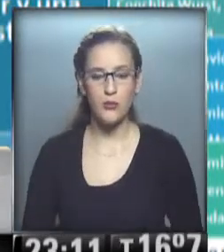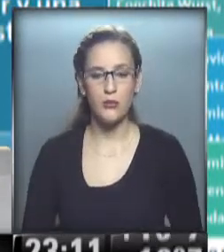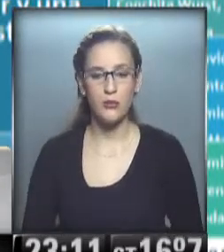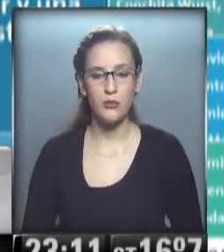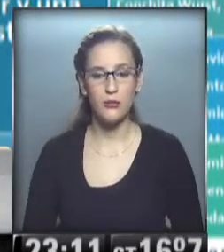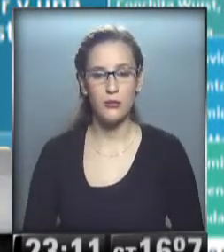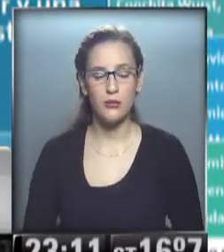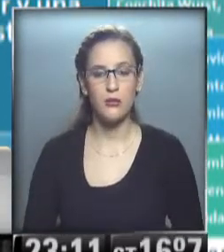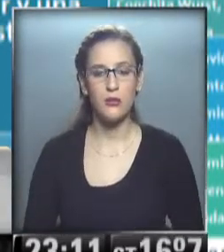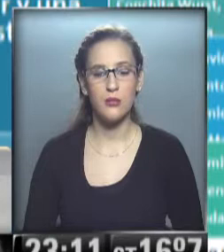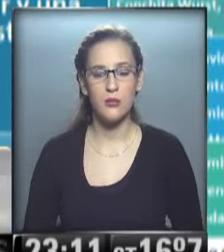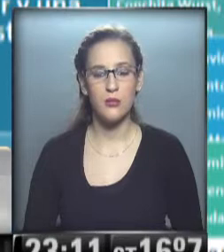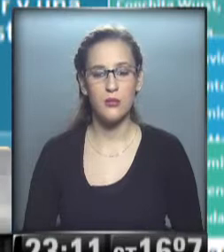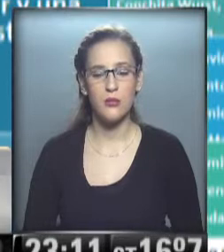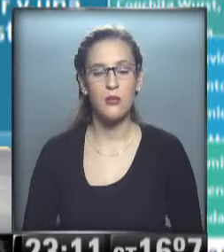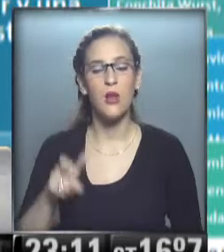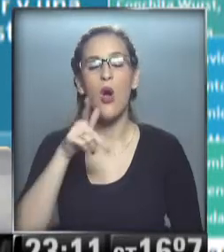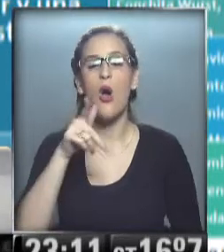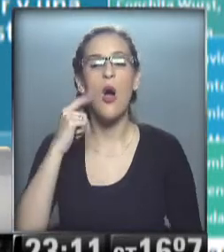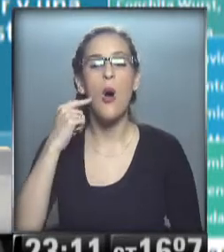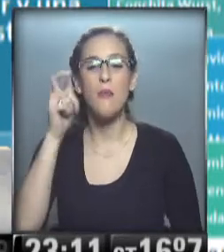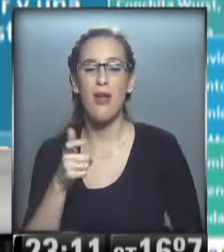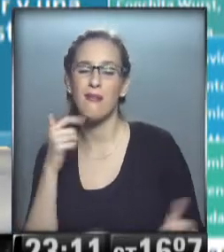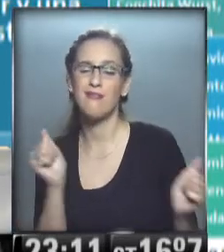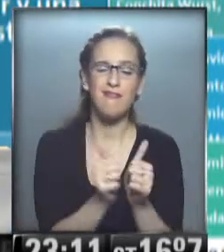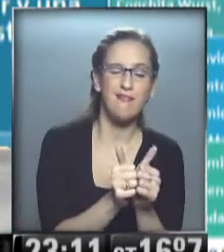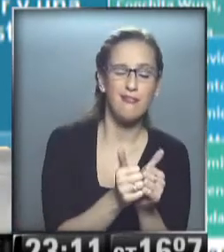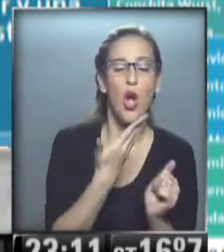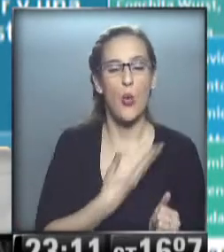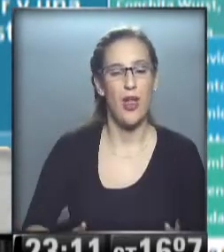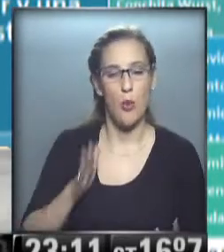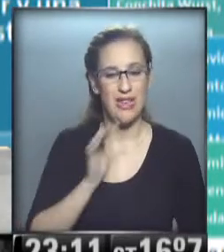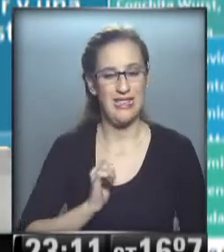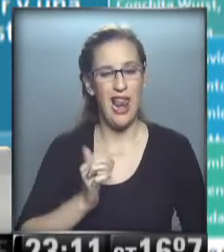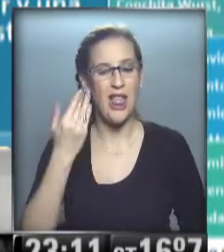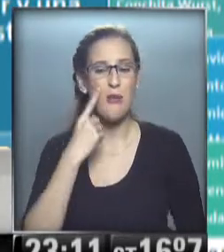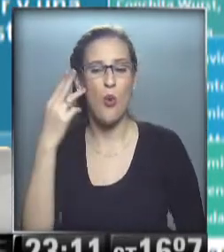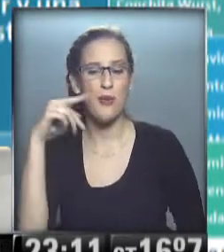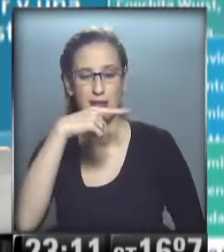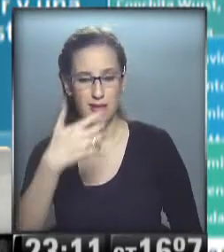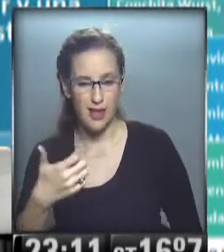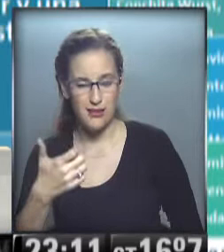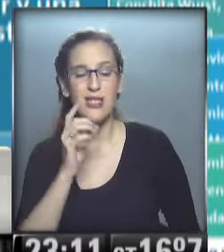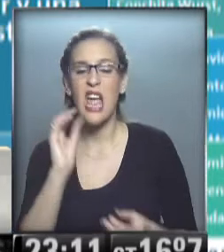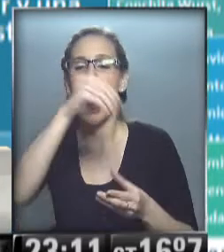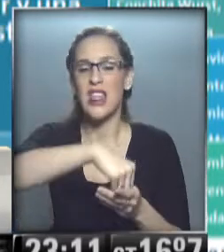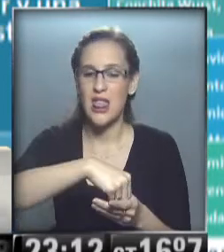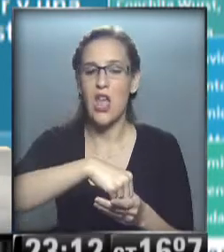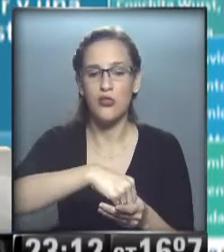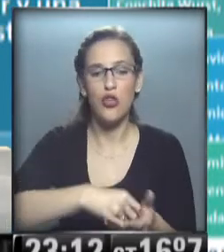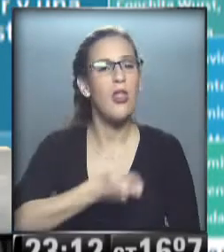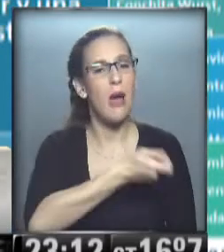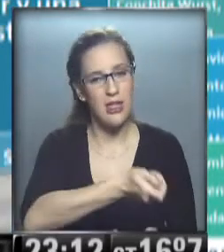enjuiciamiento de la acusación de haber sido cómplice del gobierno militar a partir de 1976 y partícipe necesario de delitos de